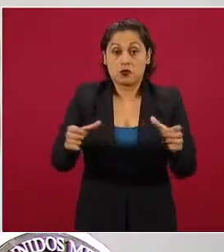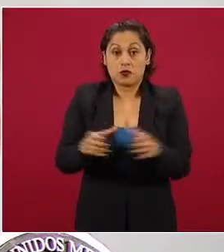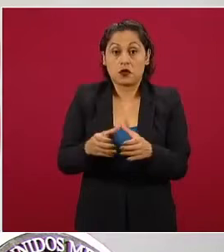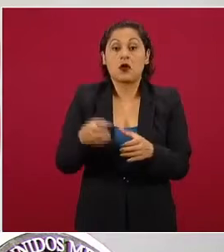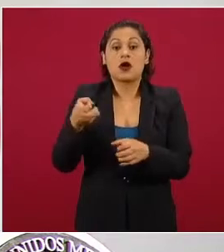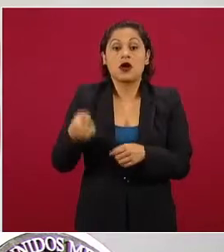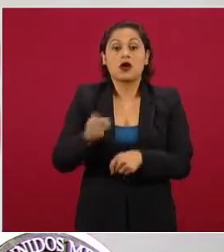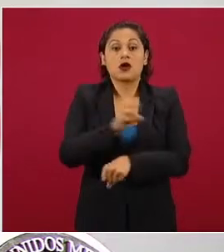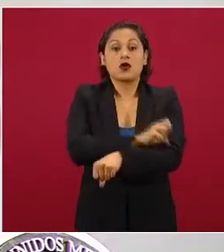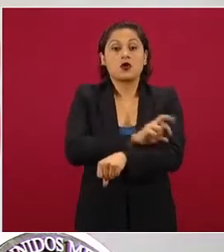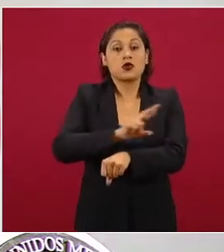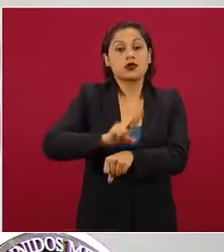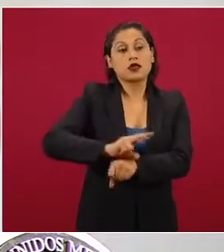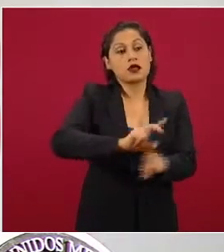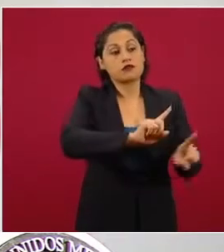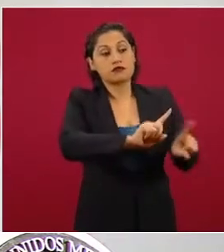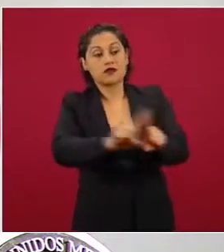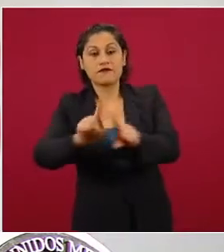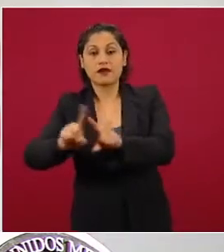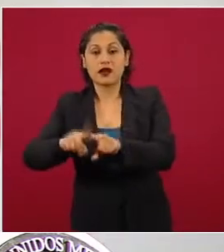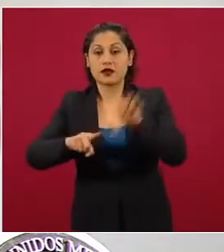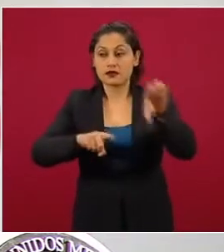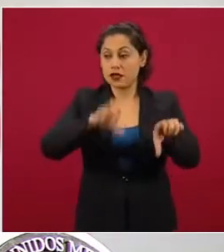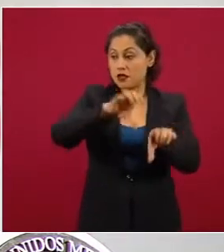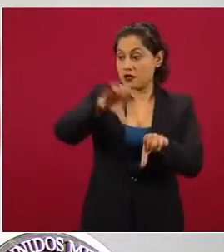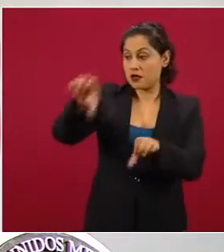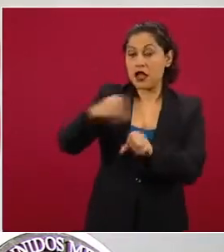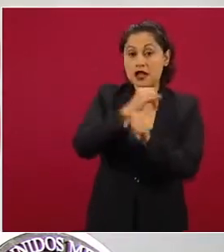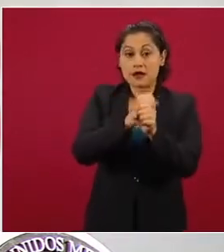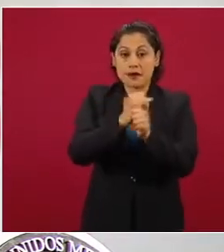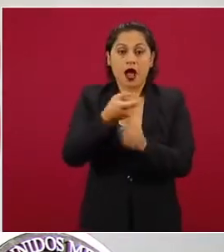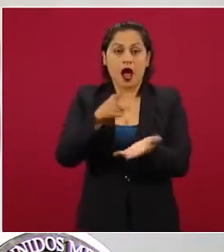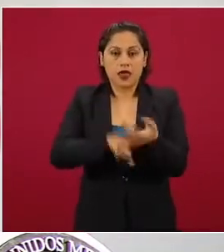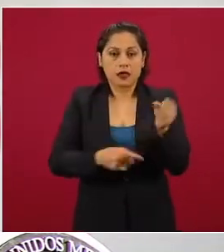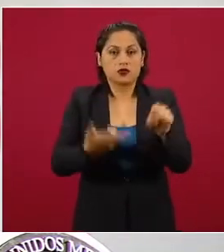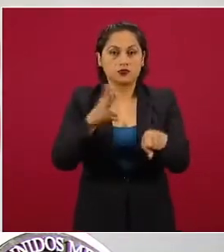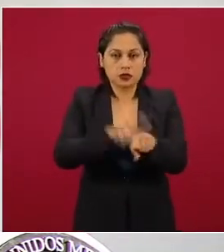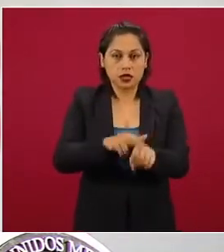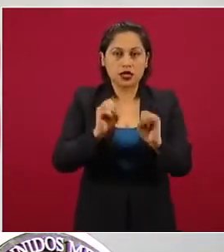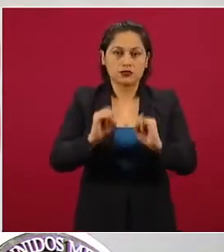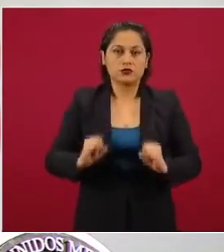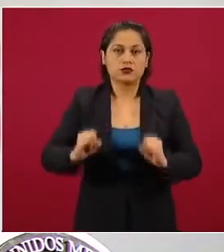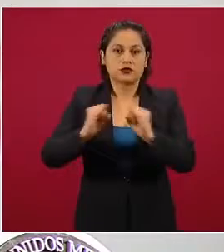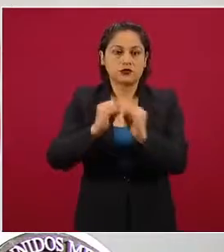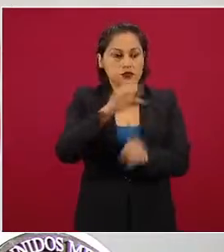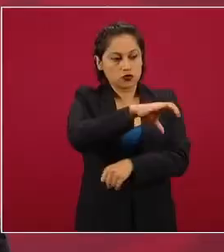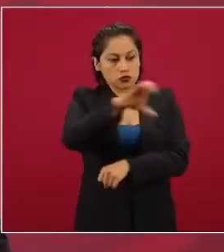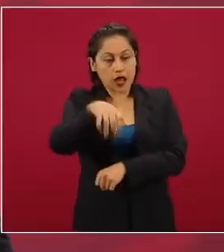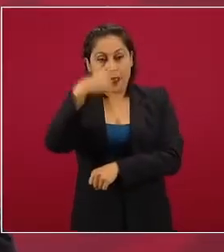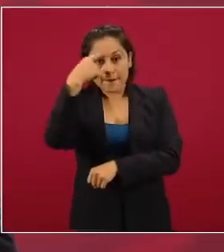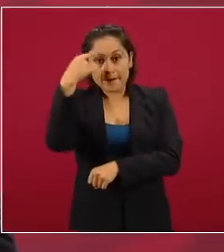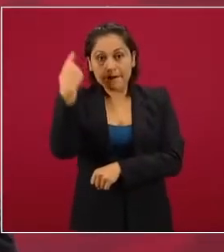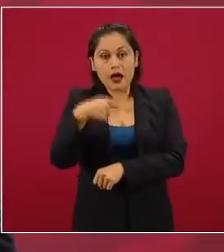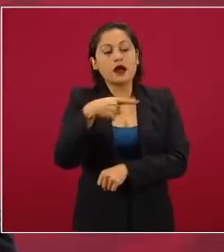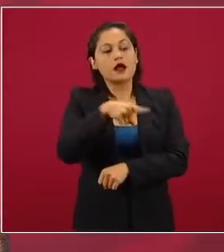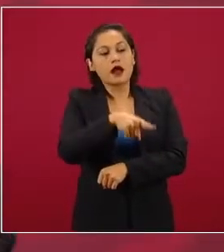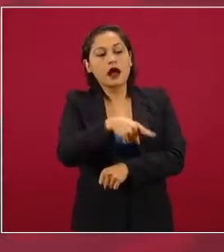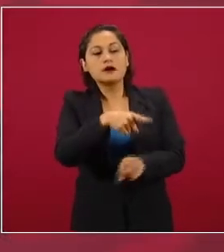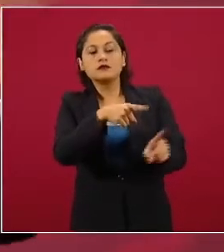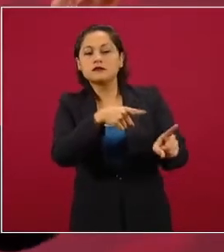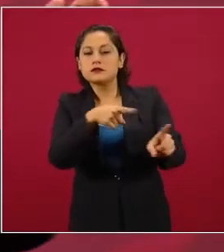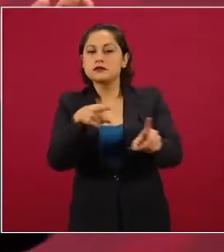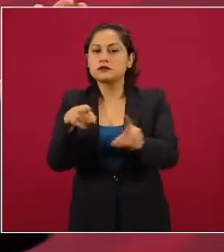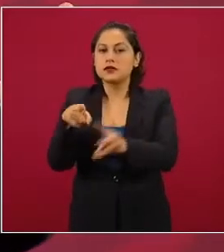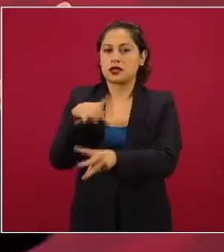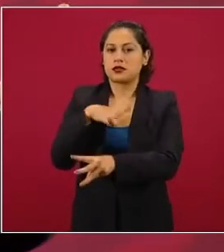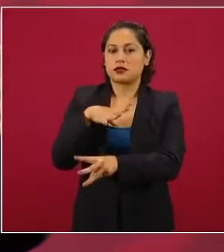comités de investigación de aquellos hospitales o institutos que participarían en los ensayos clínicos. Sin este comité tendríamos